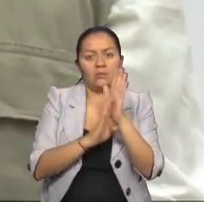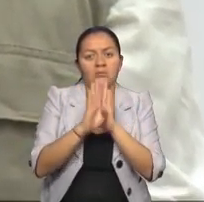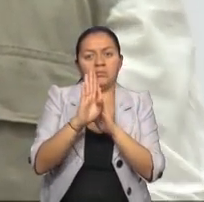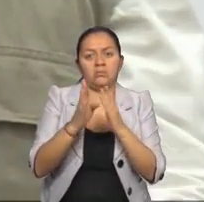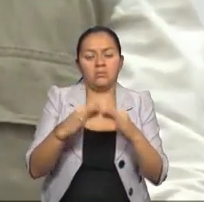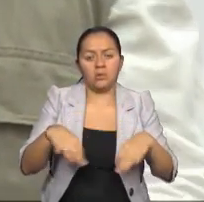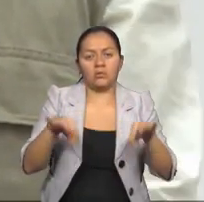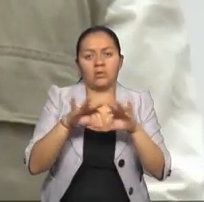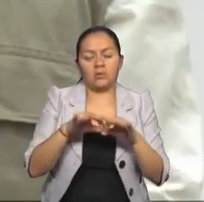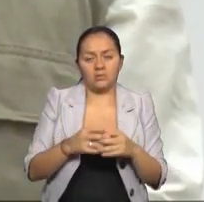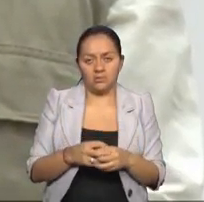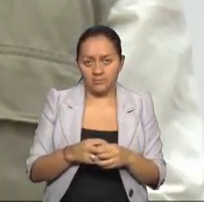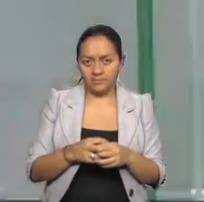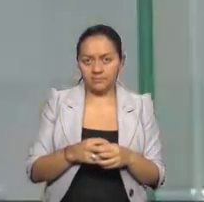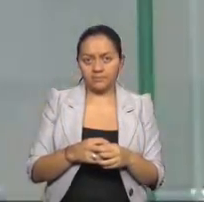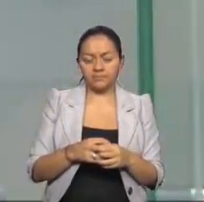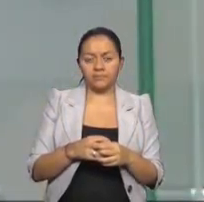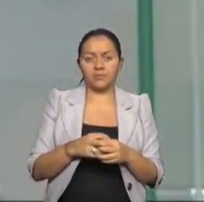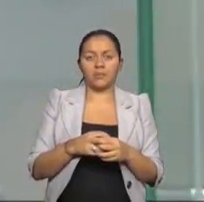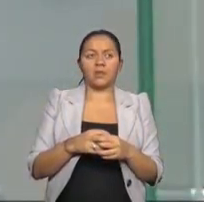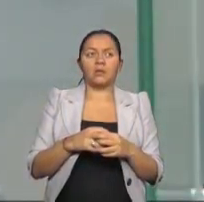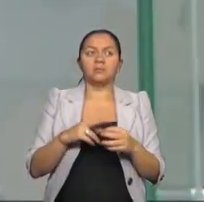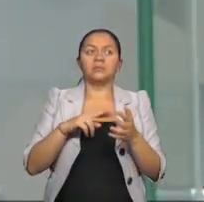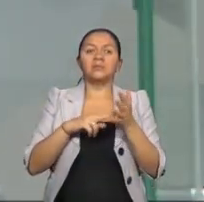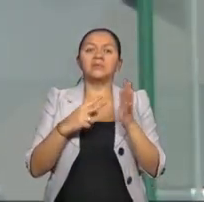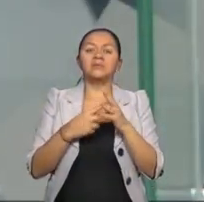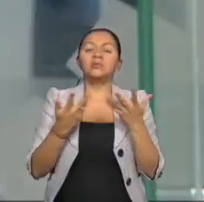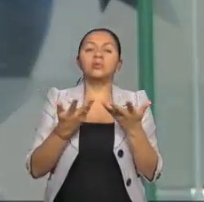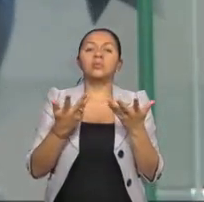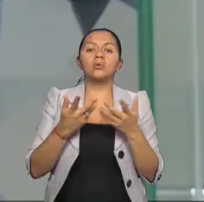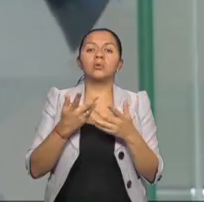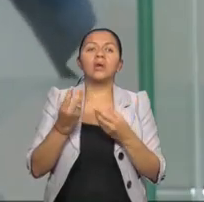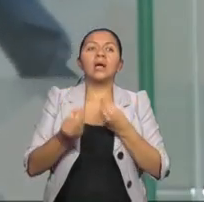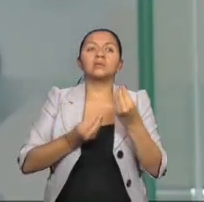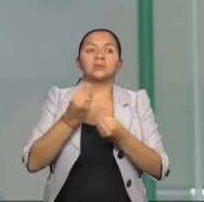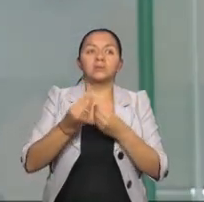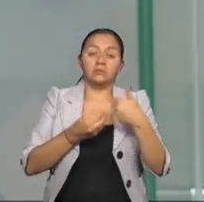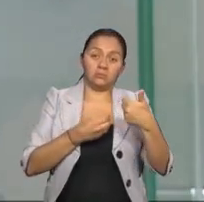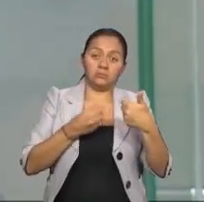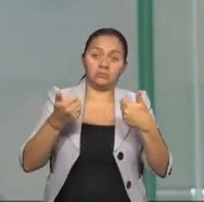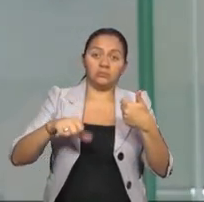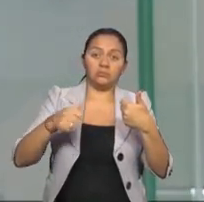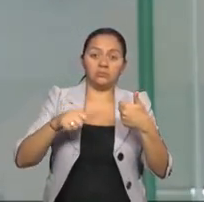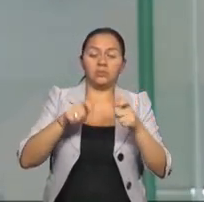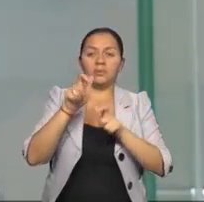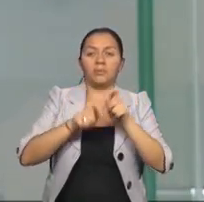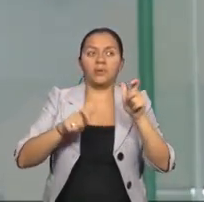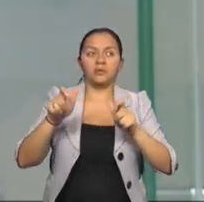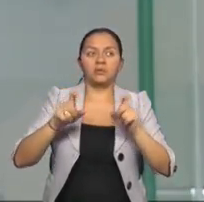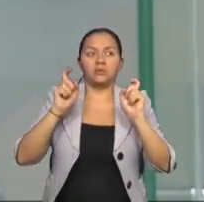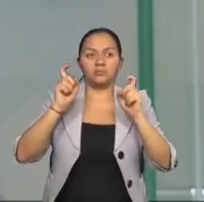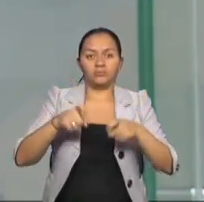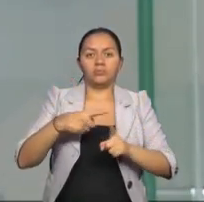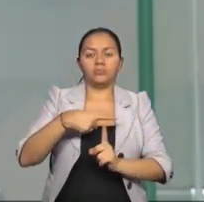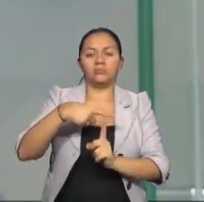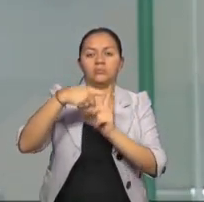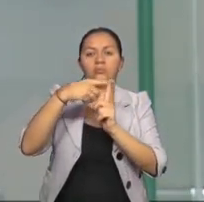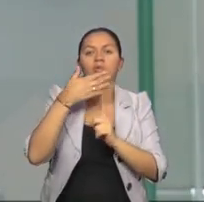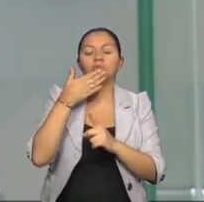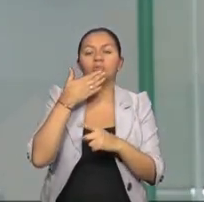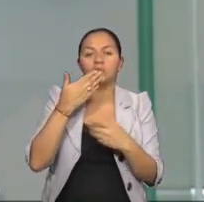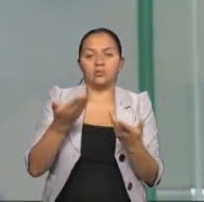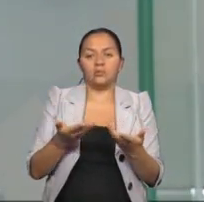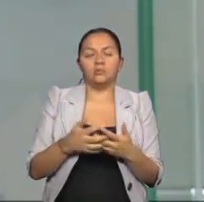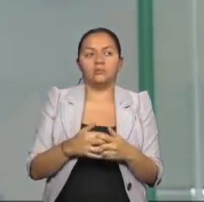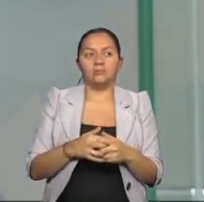acabó o sea no se acaba pero el tipo de conducta necesita esa persona para estar viable directamente en él